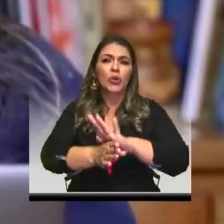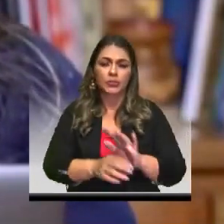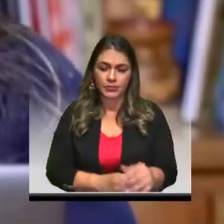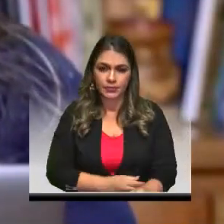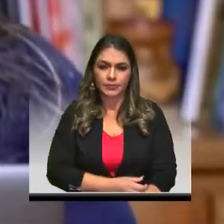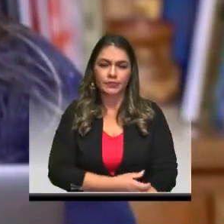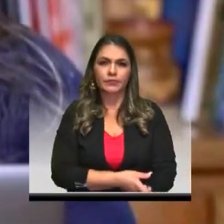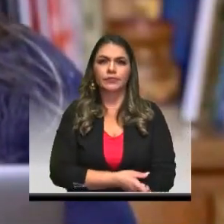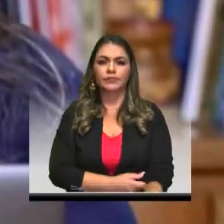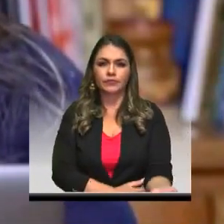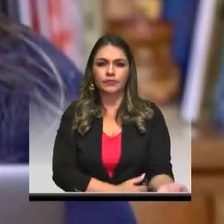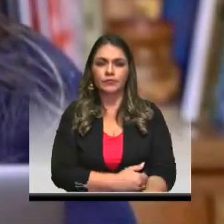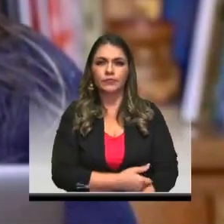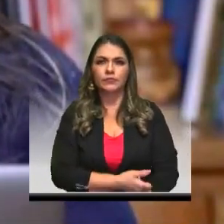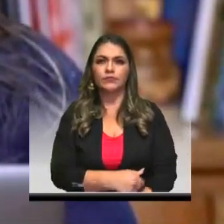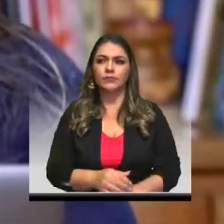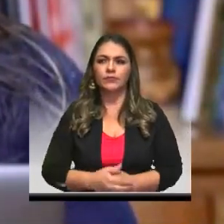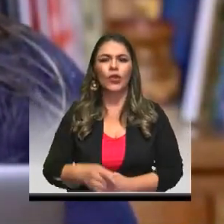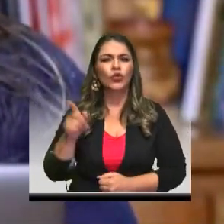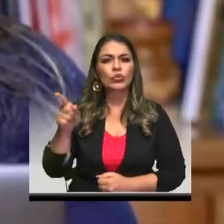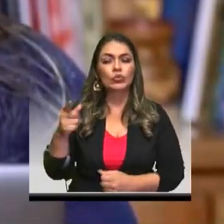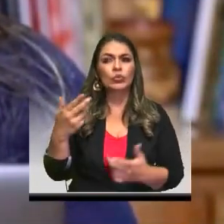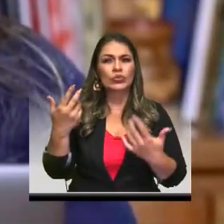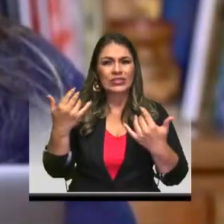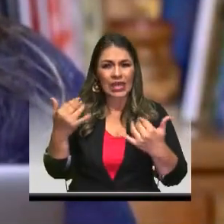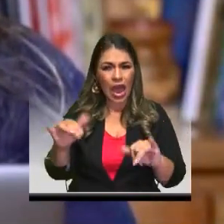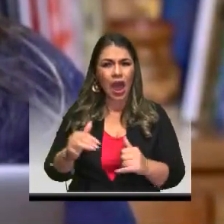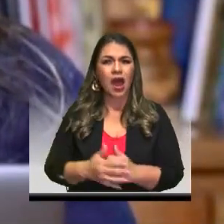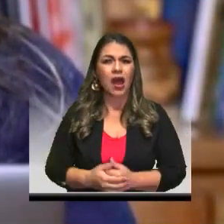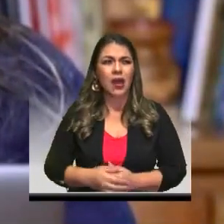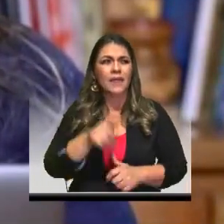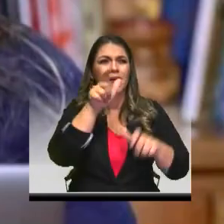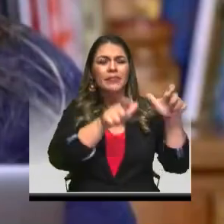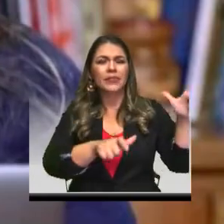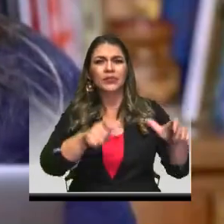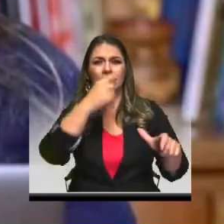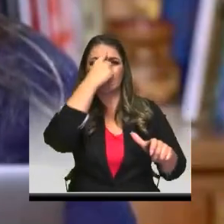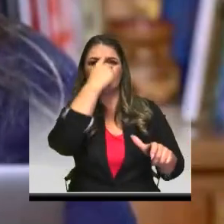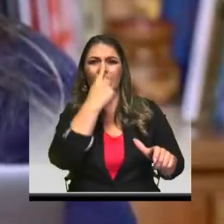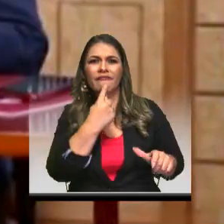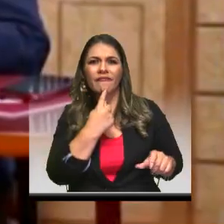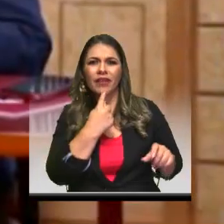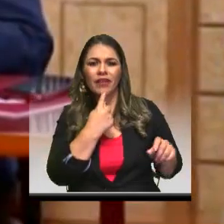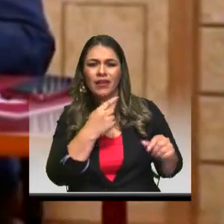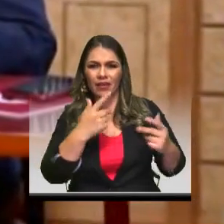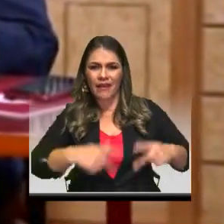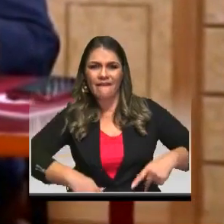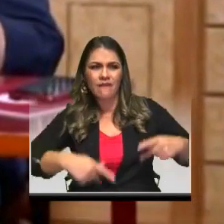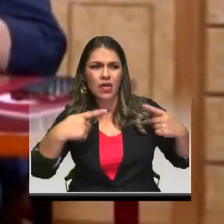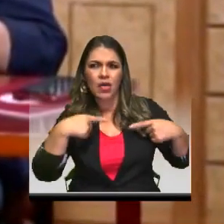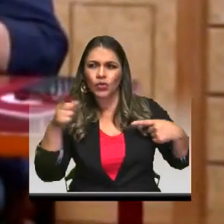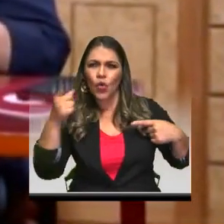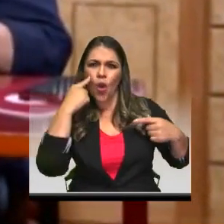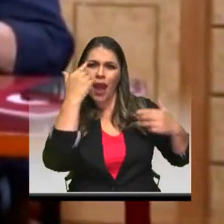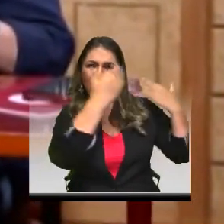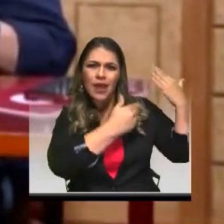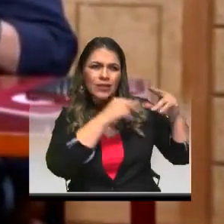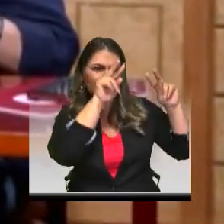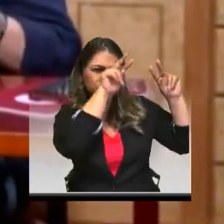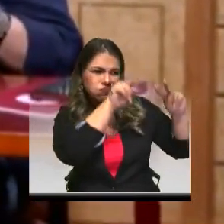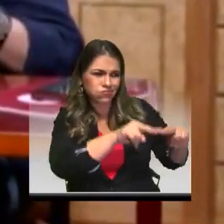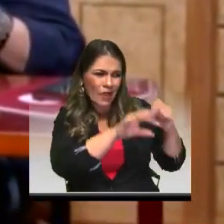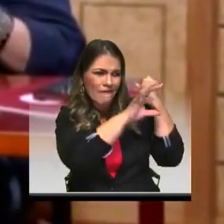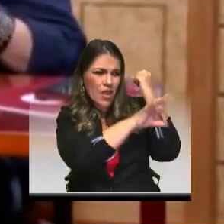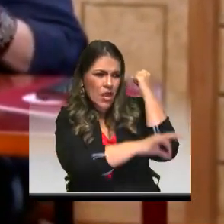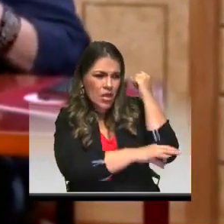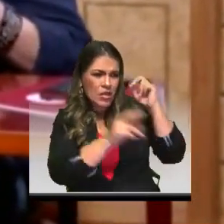esos grandes perfiles con los que has trabajado, haciéndoles su análisis psicológico. La Mataviejitas, el